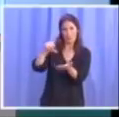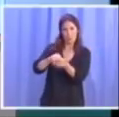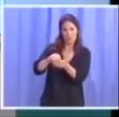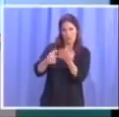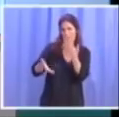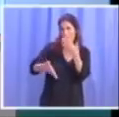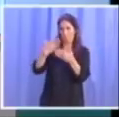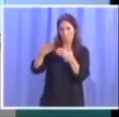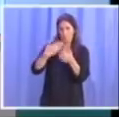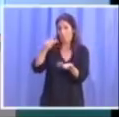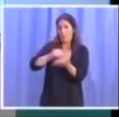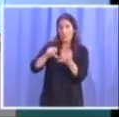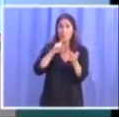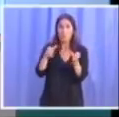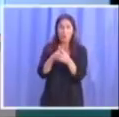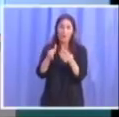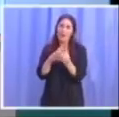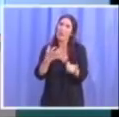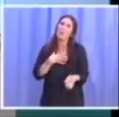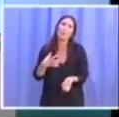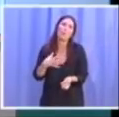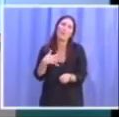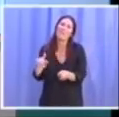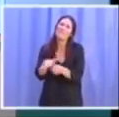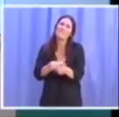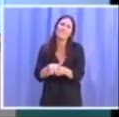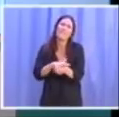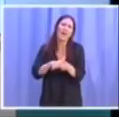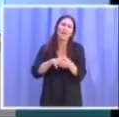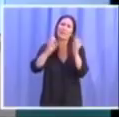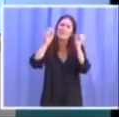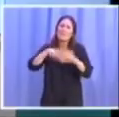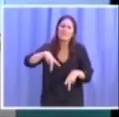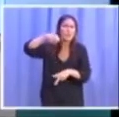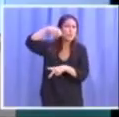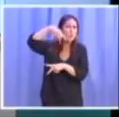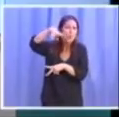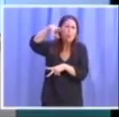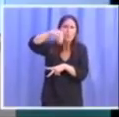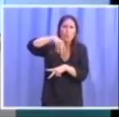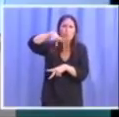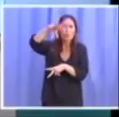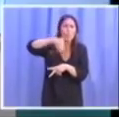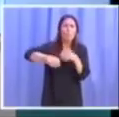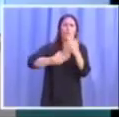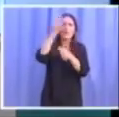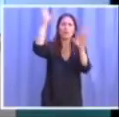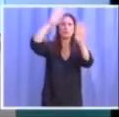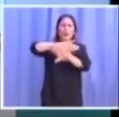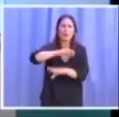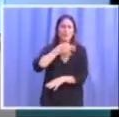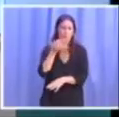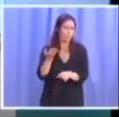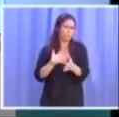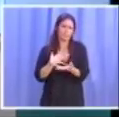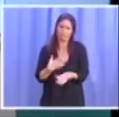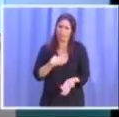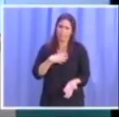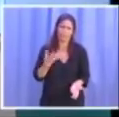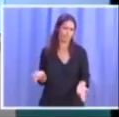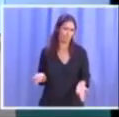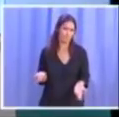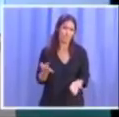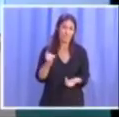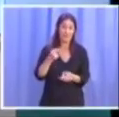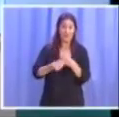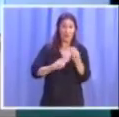una ciudad como Granada no puede tener barrio entero sin luz todos los días, mañana, tarde y noche. Y lo que haga